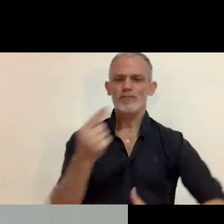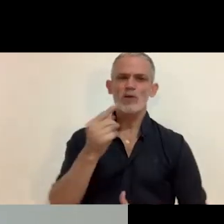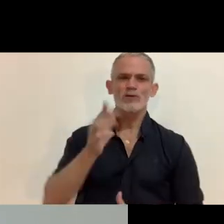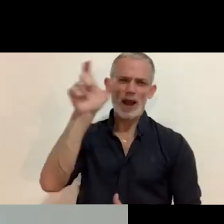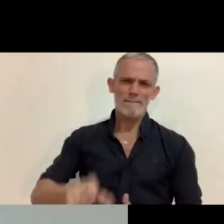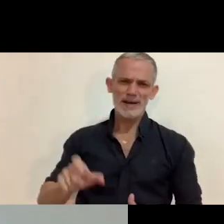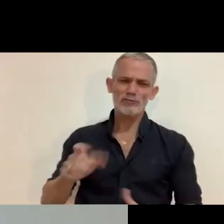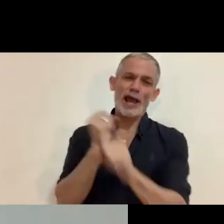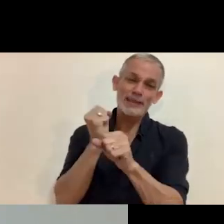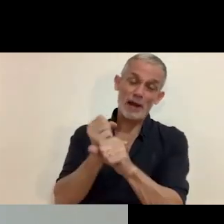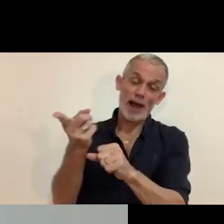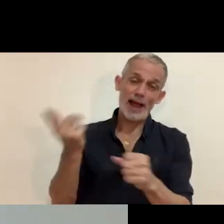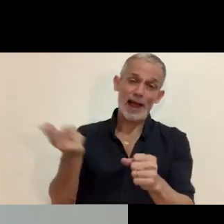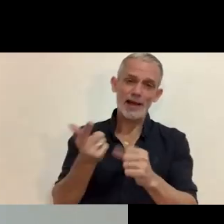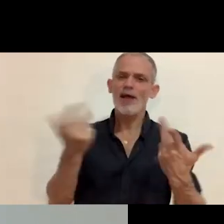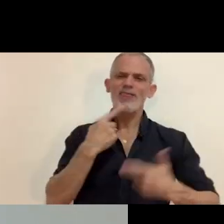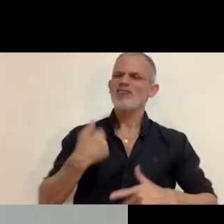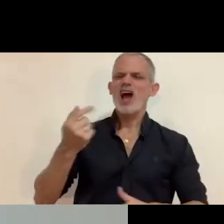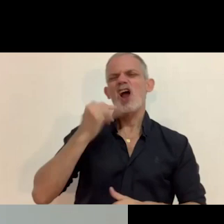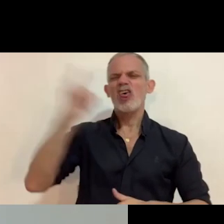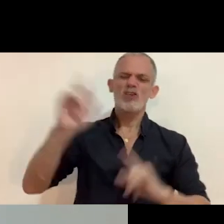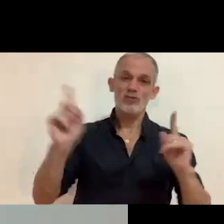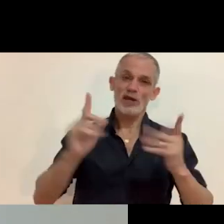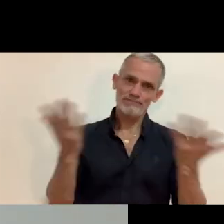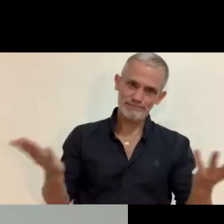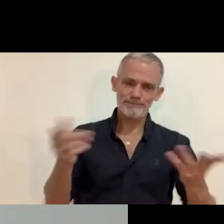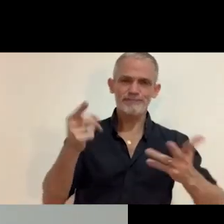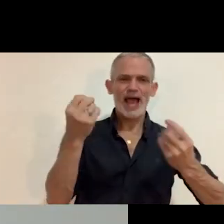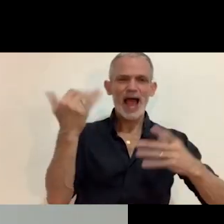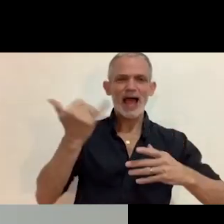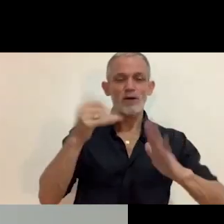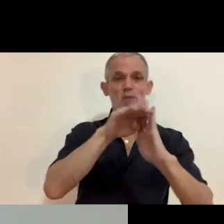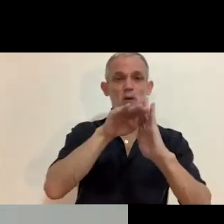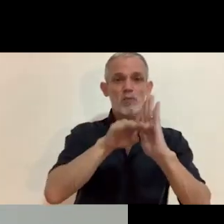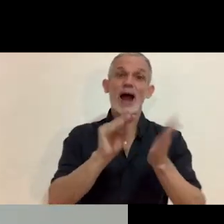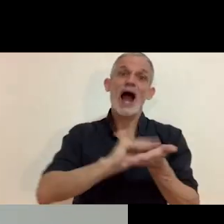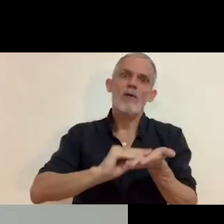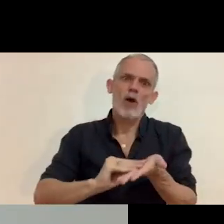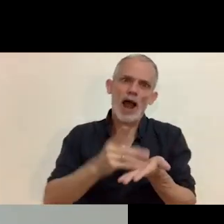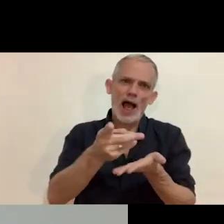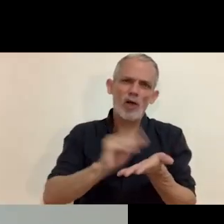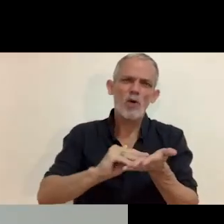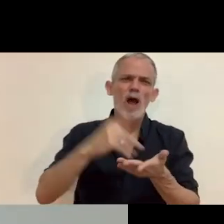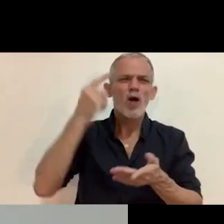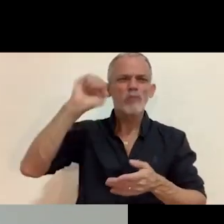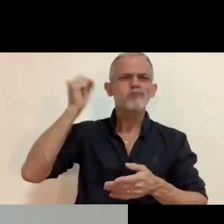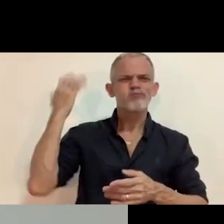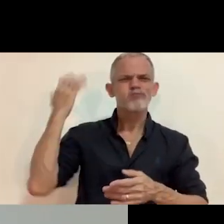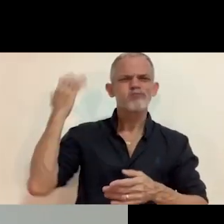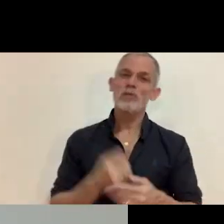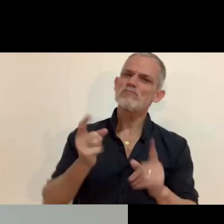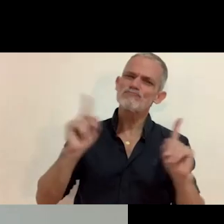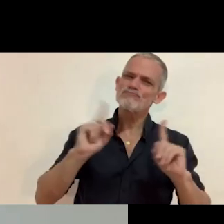que trabaja en división penal que dice no denuncia, o sea, parte evidentemente de un abogado que con la experiencia va a decir no